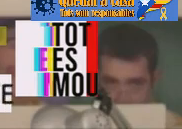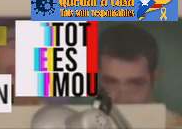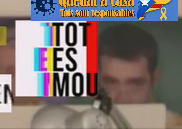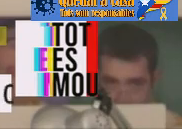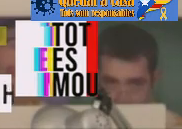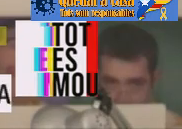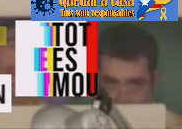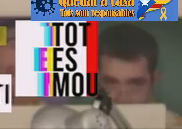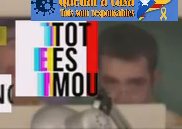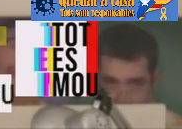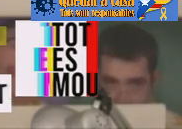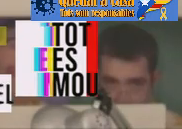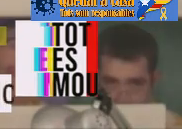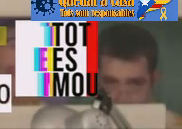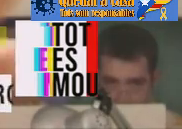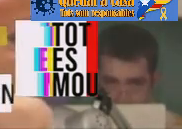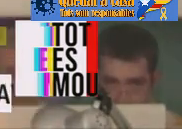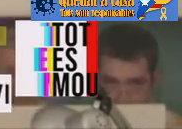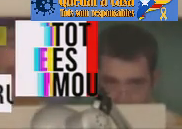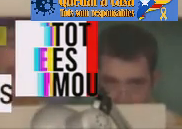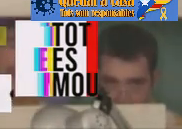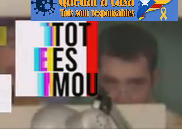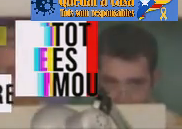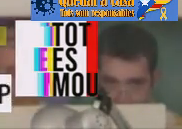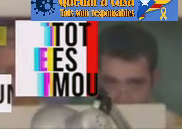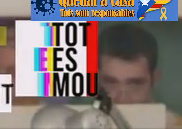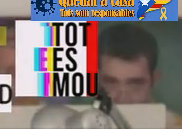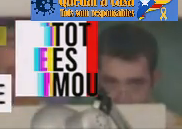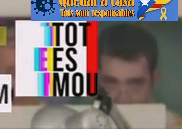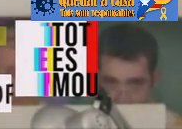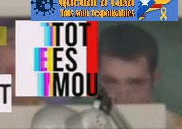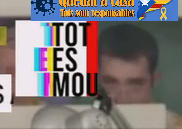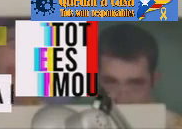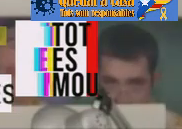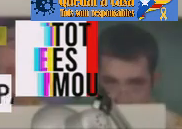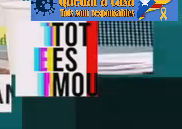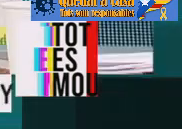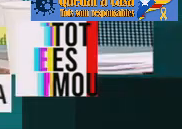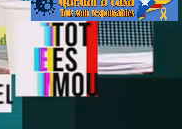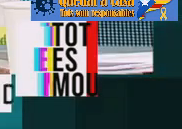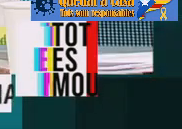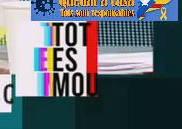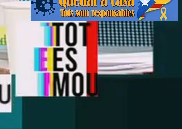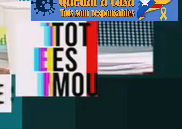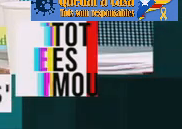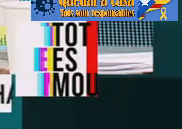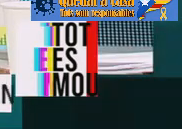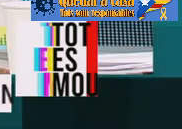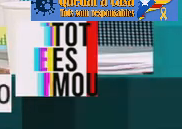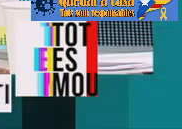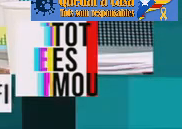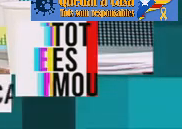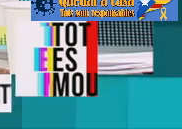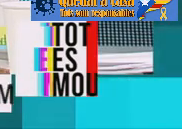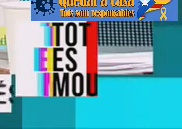escondido, pero infectivo, y jodernos la vida a todos, ¿no? Déjame que podamos escuchar unas declaraciones de